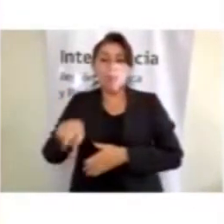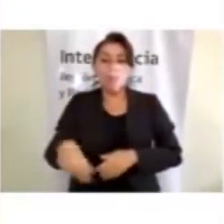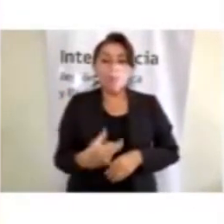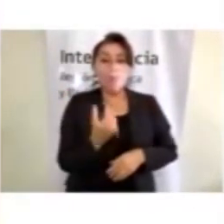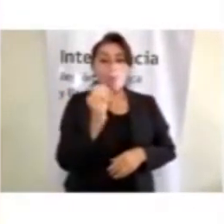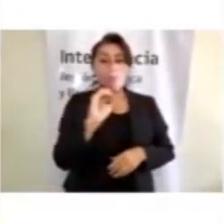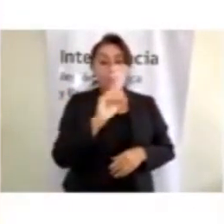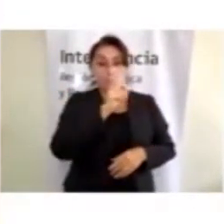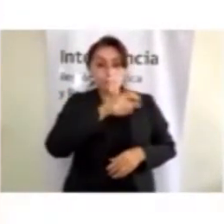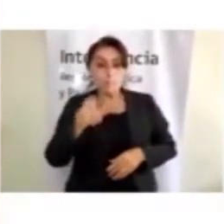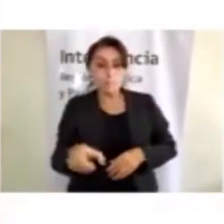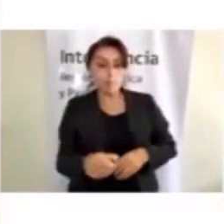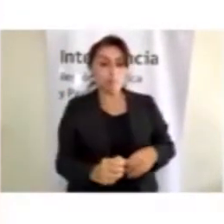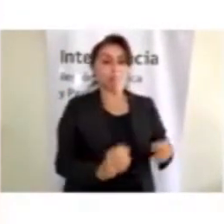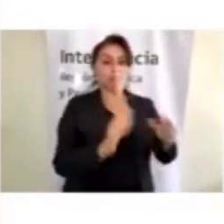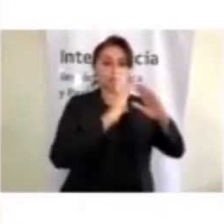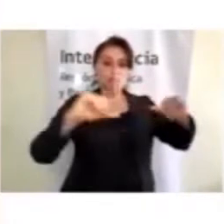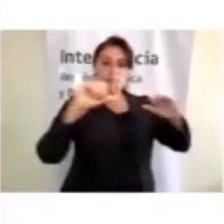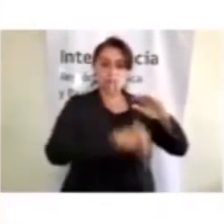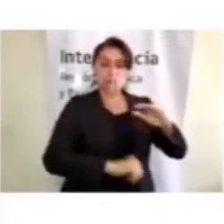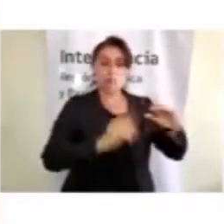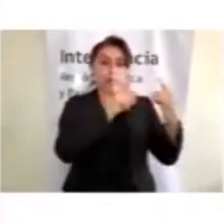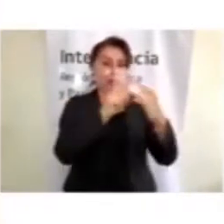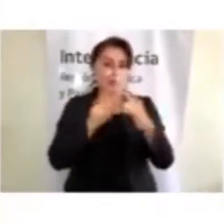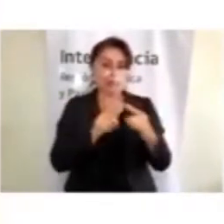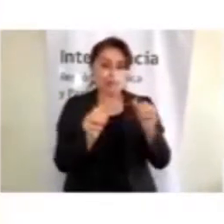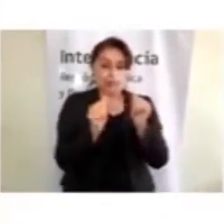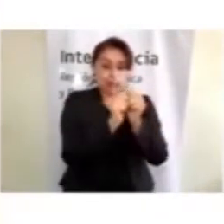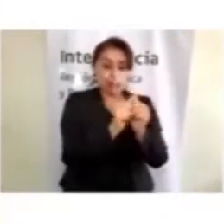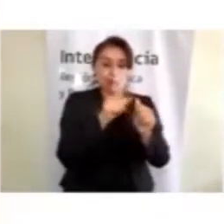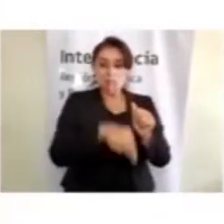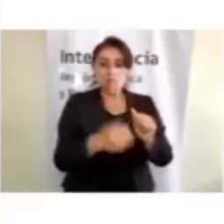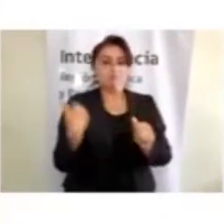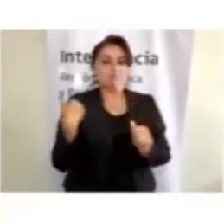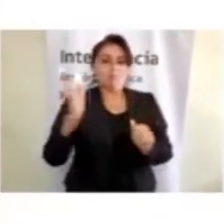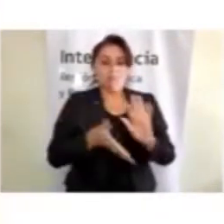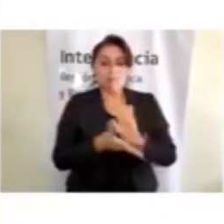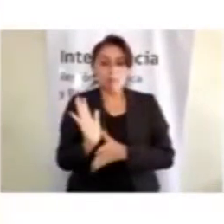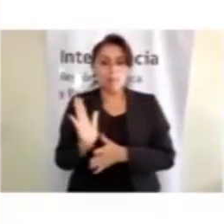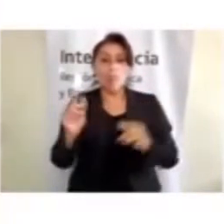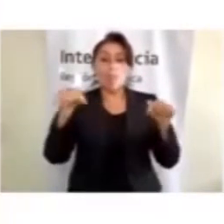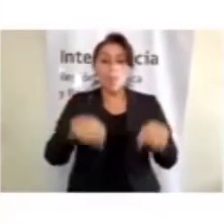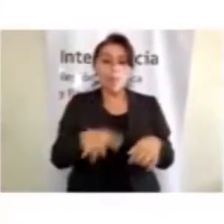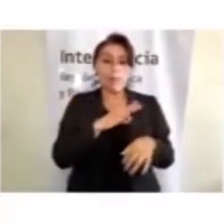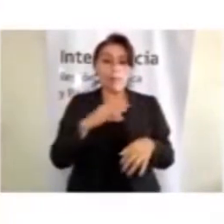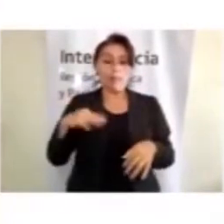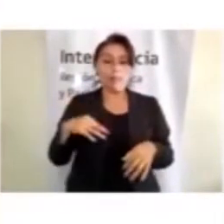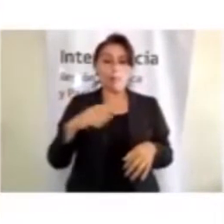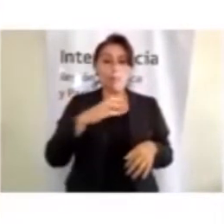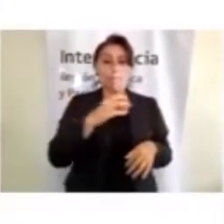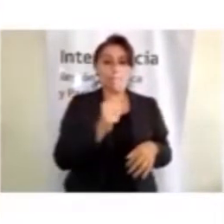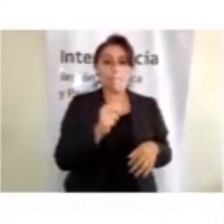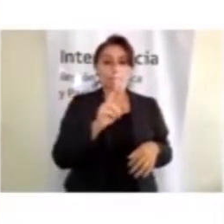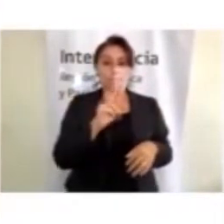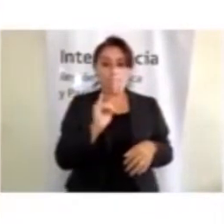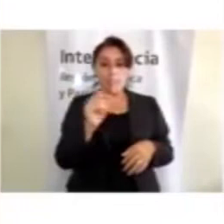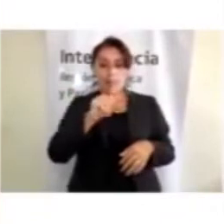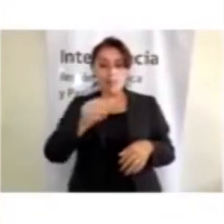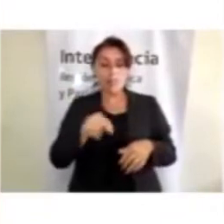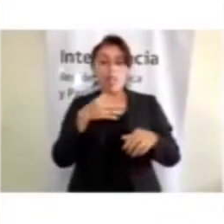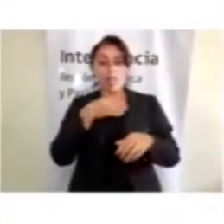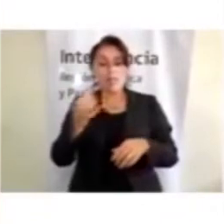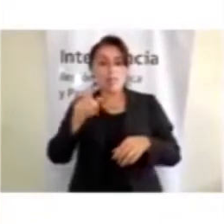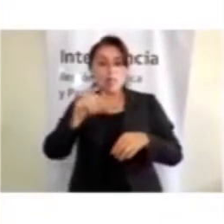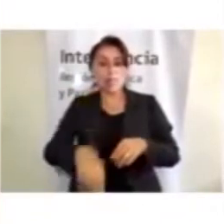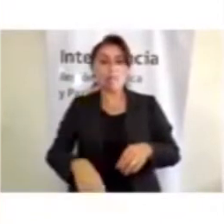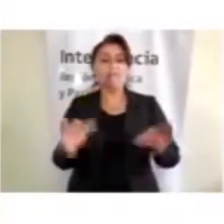estrecho. Así que hoy día el ministro París nos felicitó porque hemos tenido una disminución en menos 18%